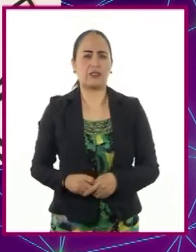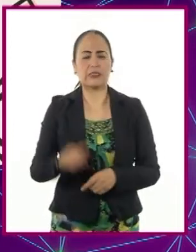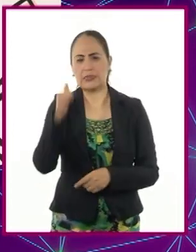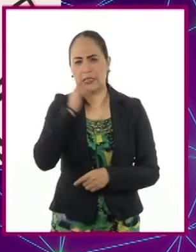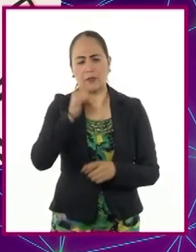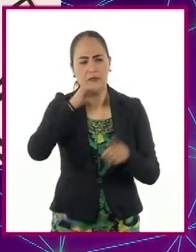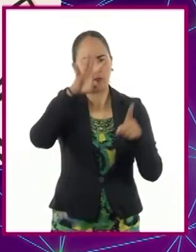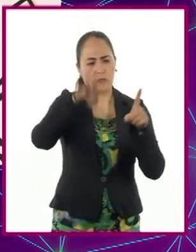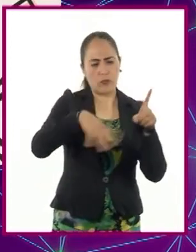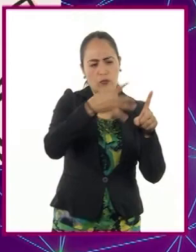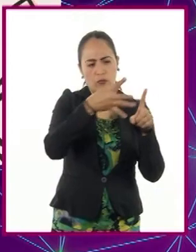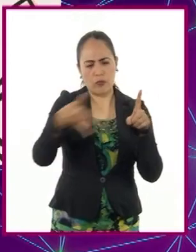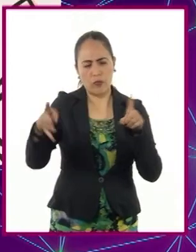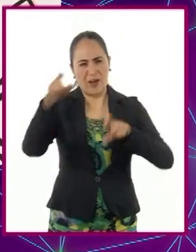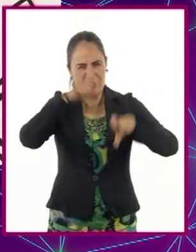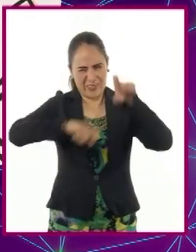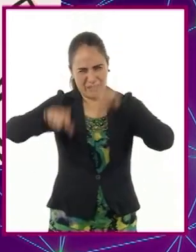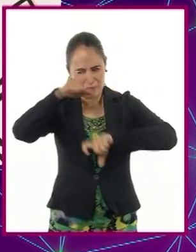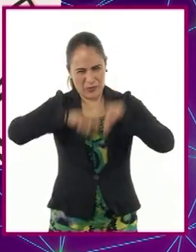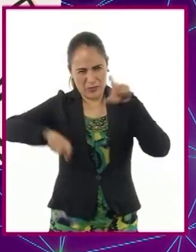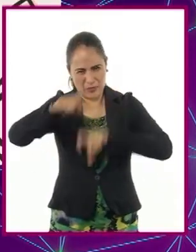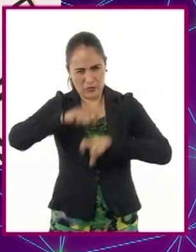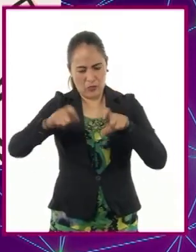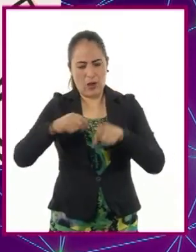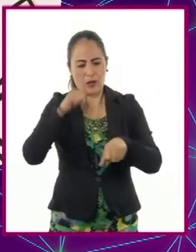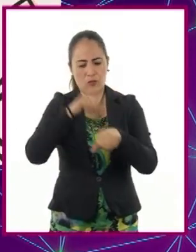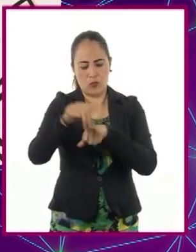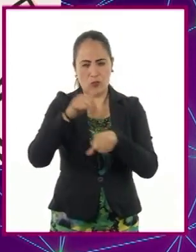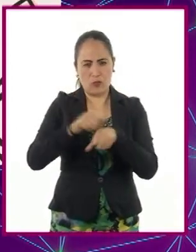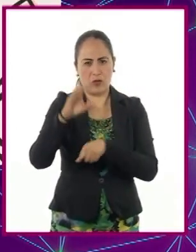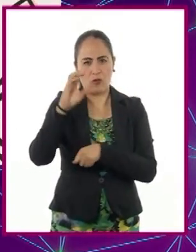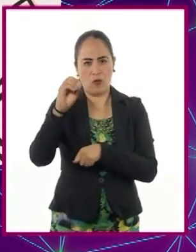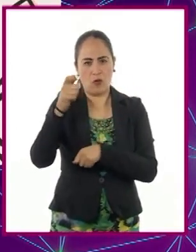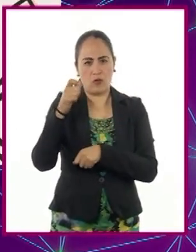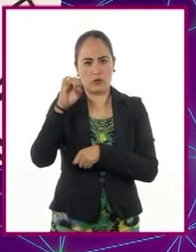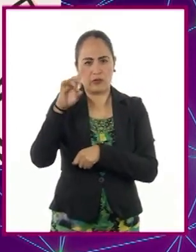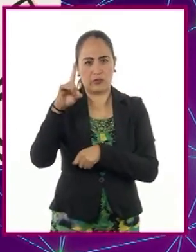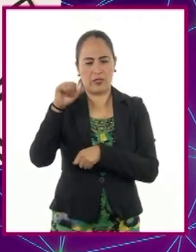la tabla periódica para asignar los números de oxidación correspondientes.